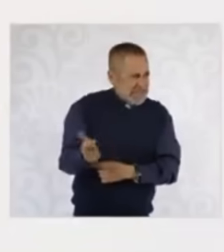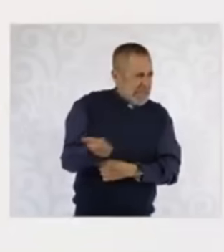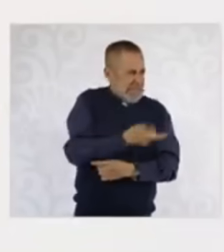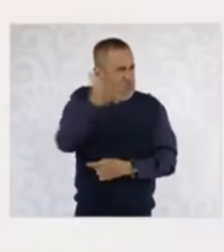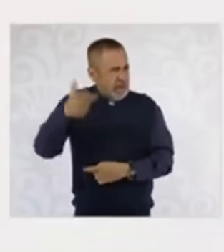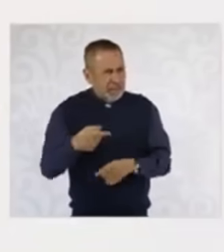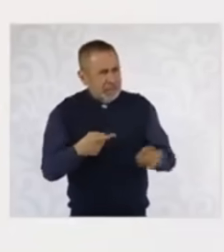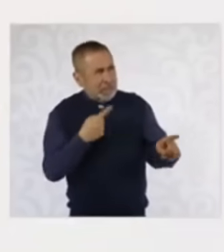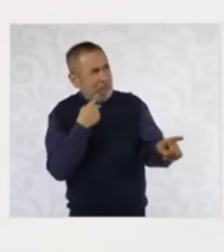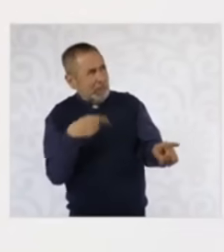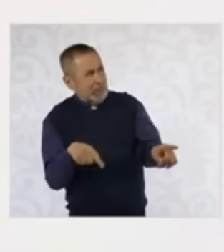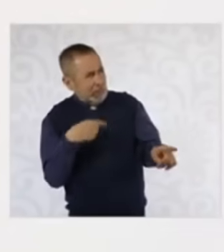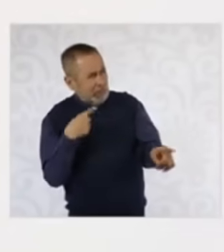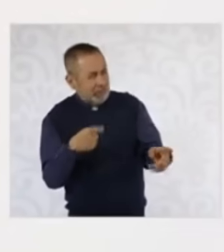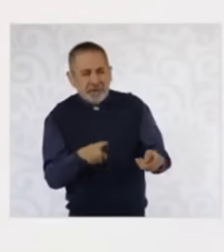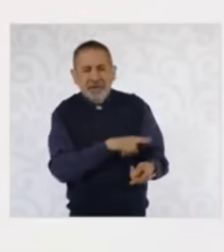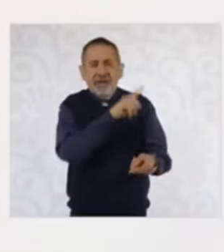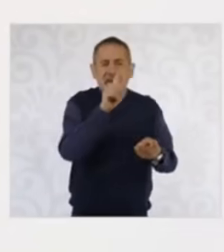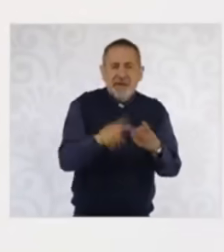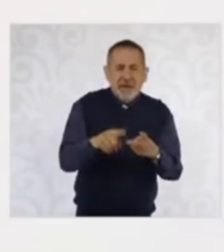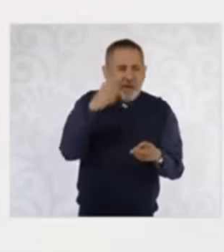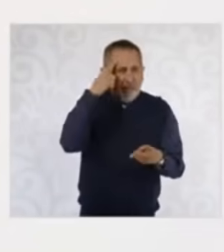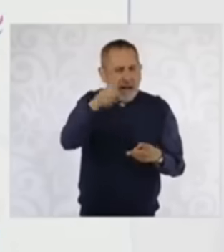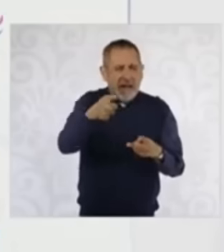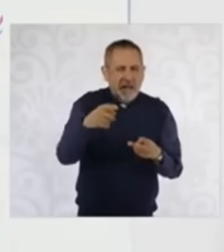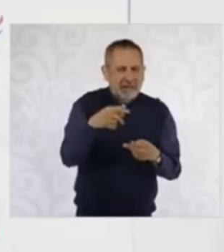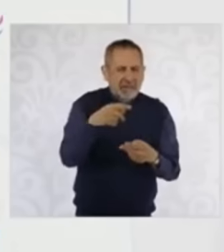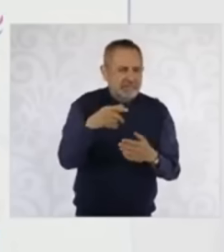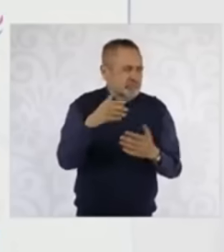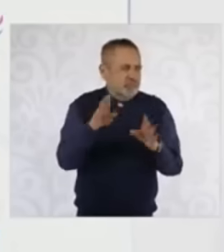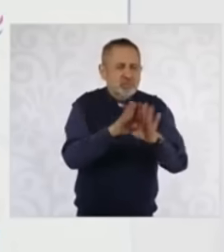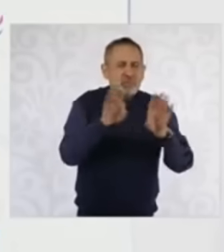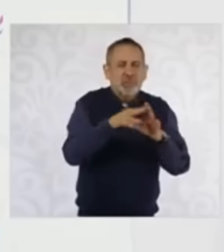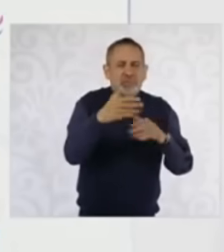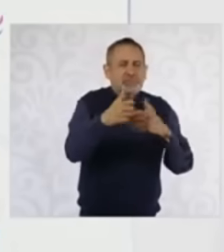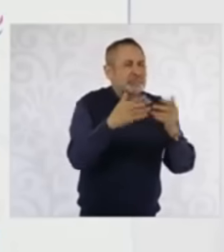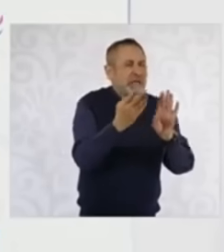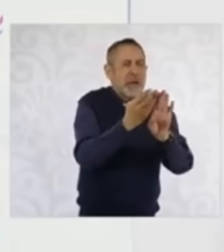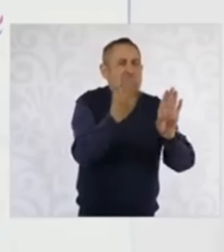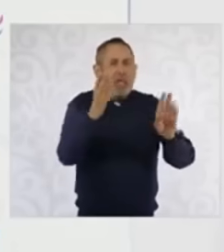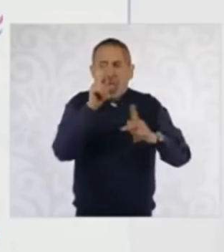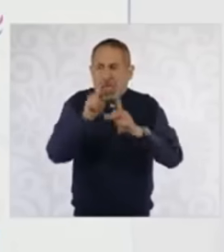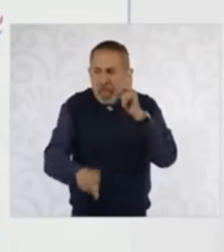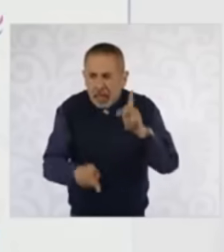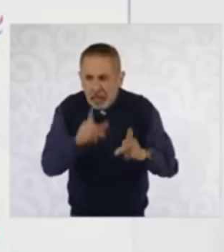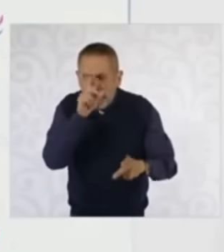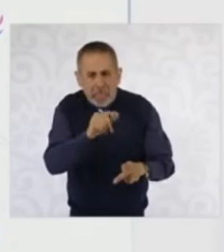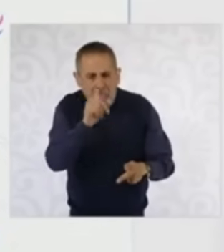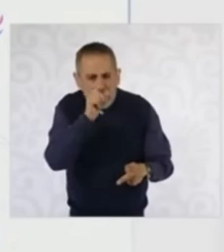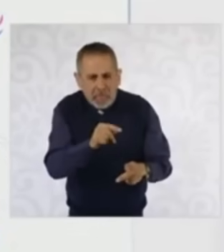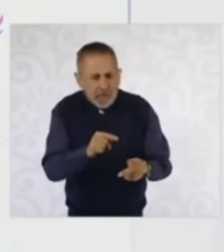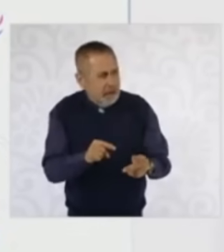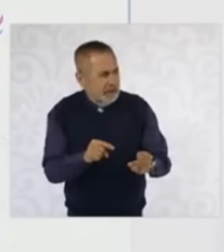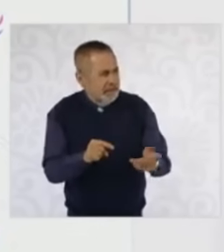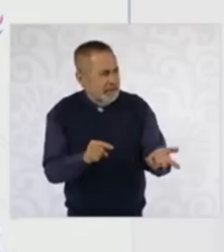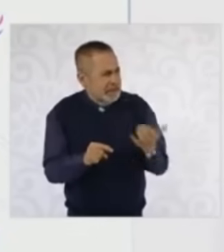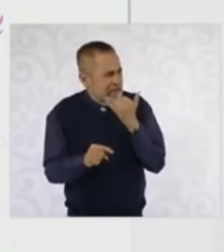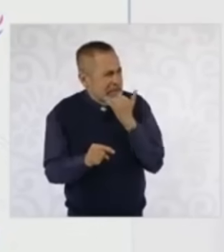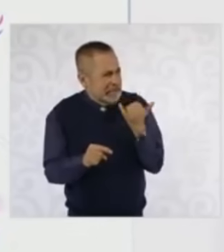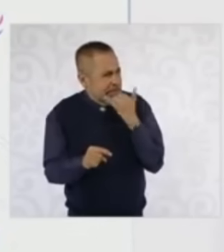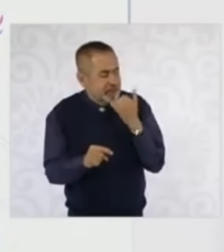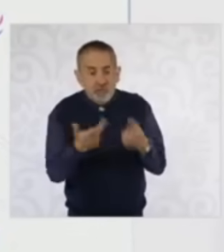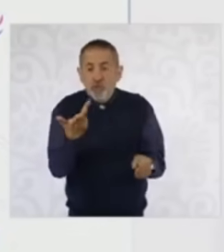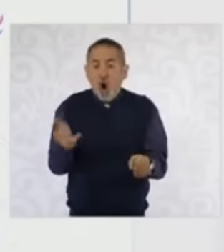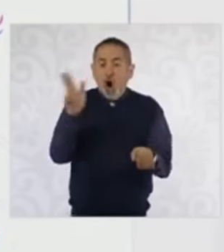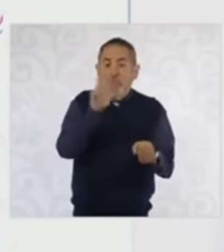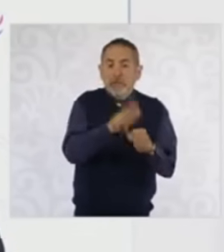gusta aquí abajito! Suscríbanse al canal y activen la campanita para que les llegue la info calientita en cuanto subimos un nuevo video. Ahora